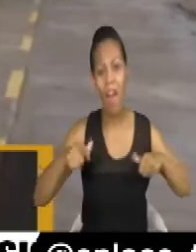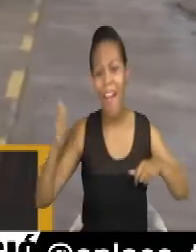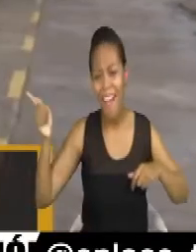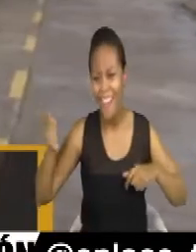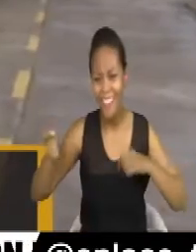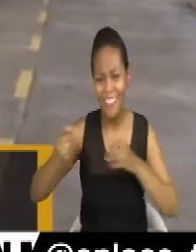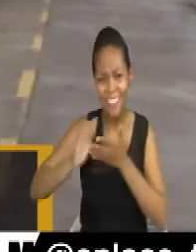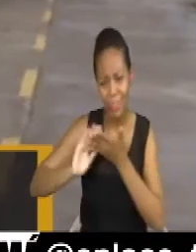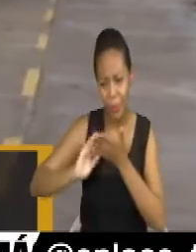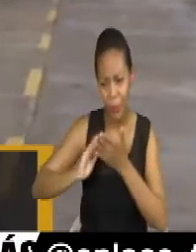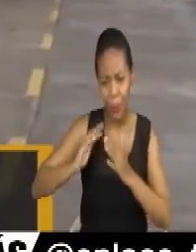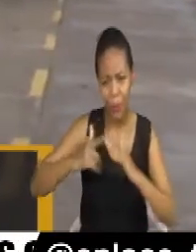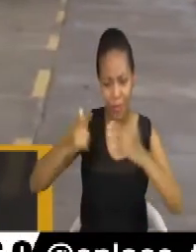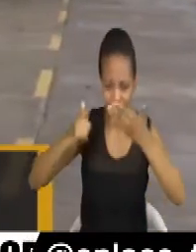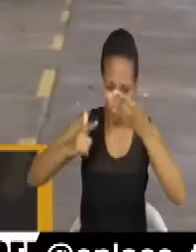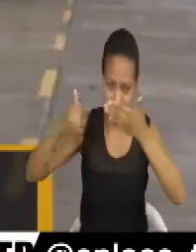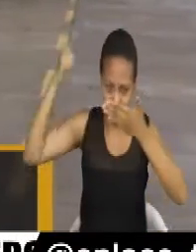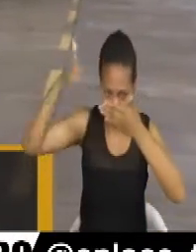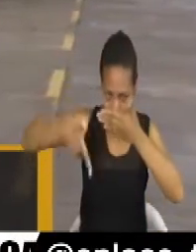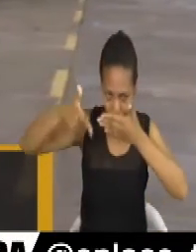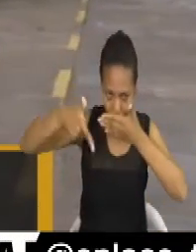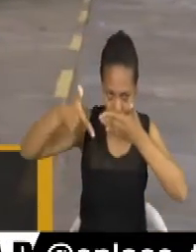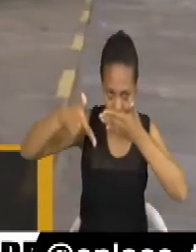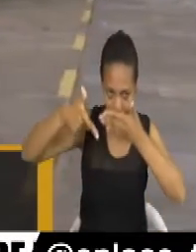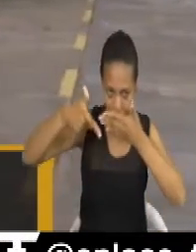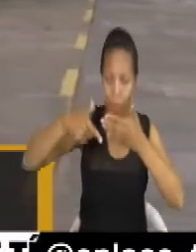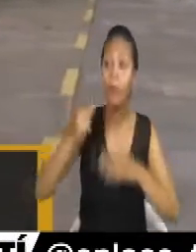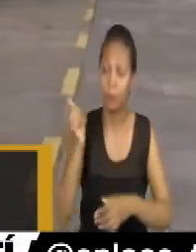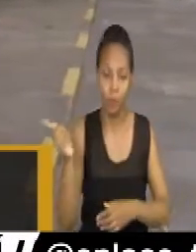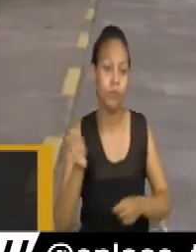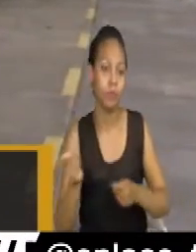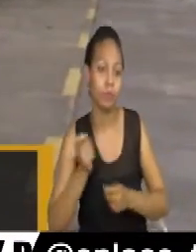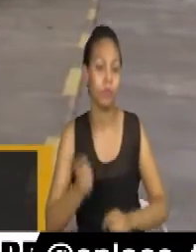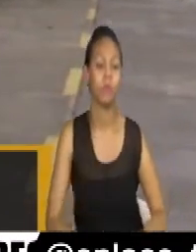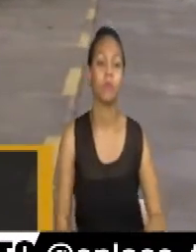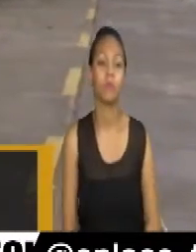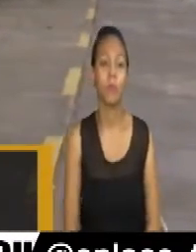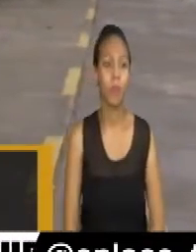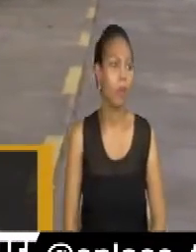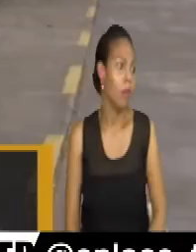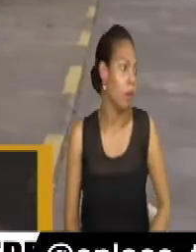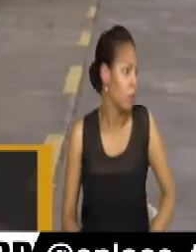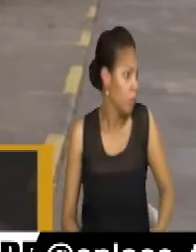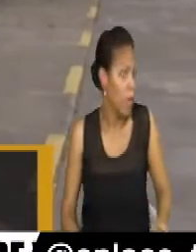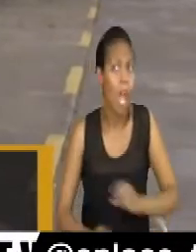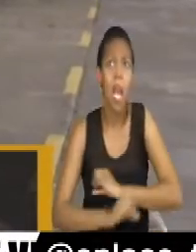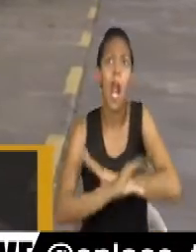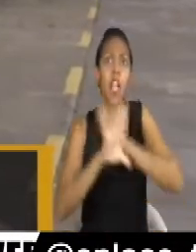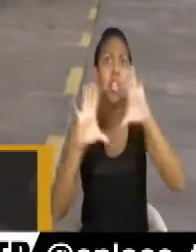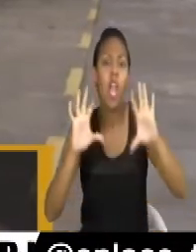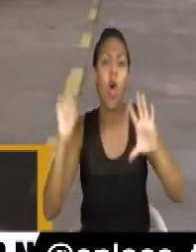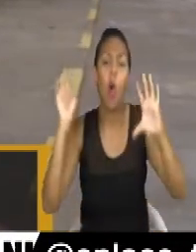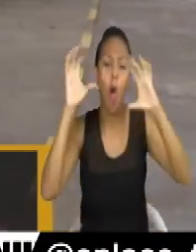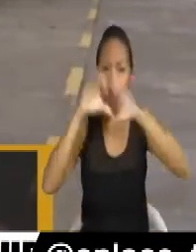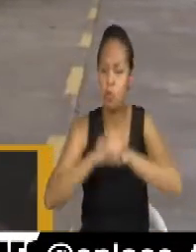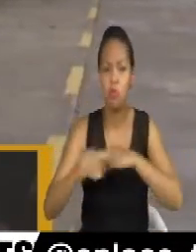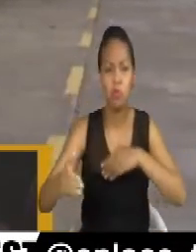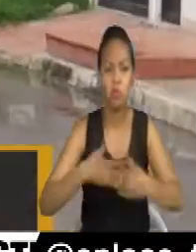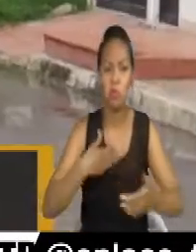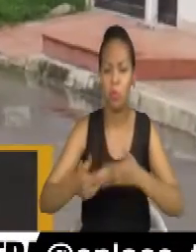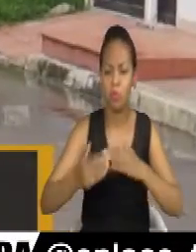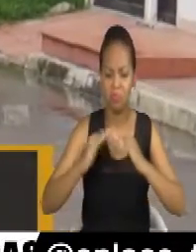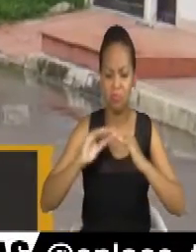donde los habitantes de calle a cualquier hora, día o noche, se están metiendo en las casas, en las diferentes